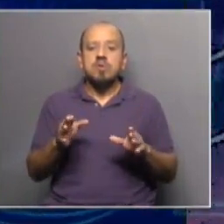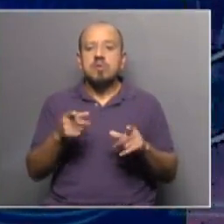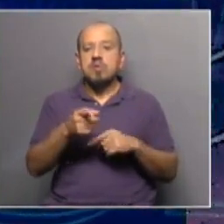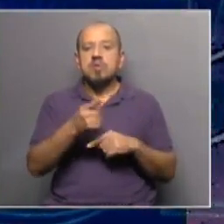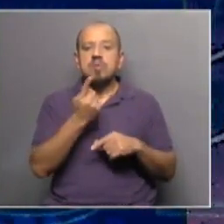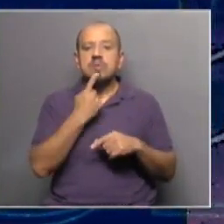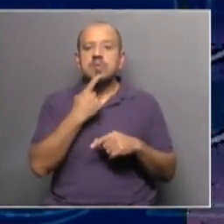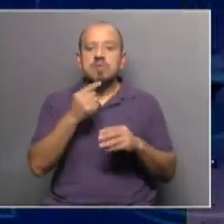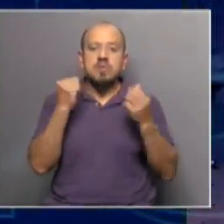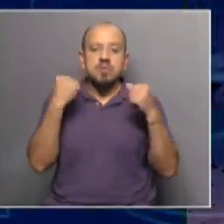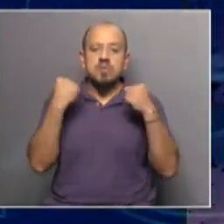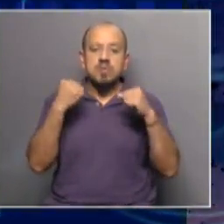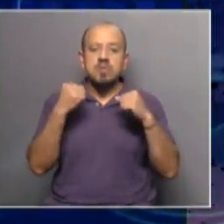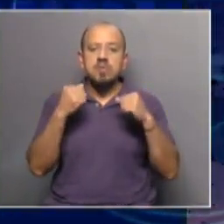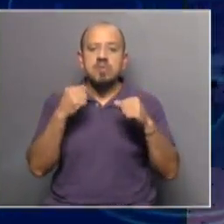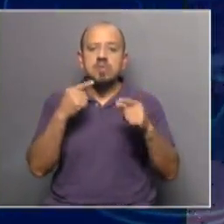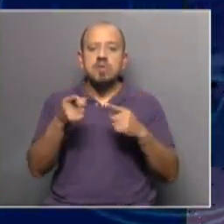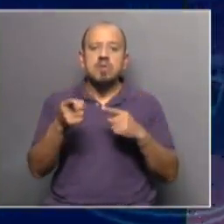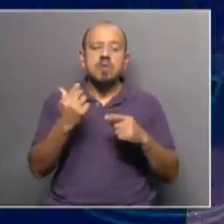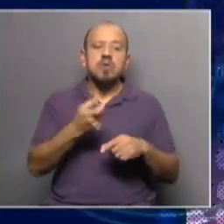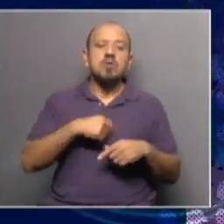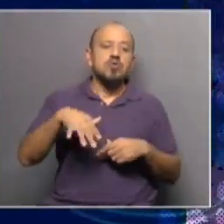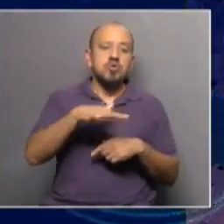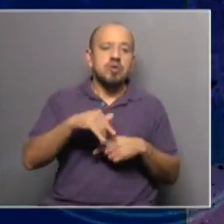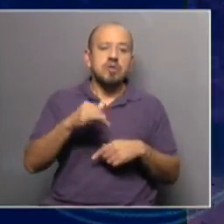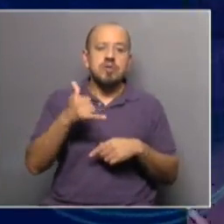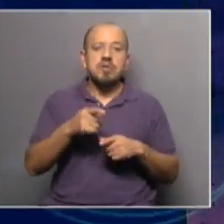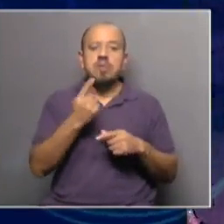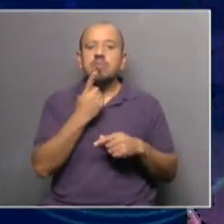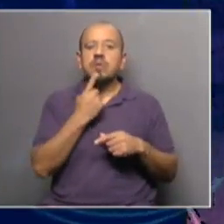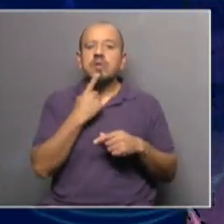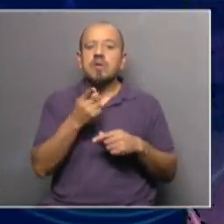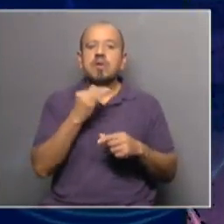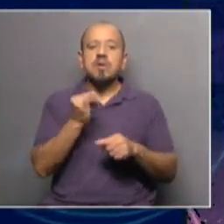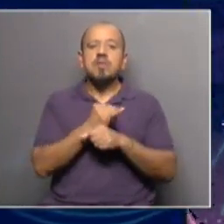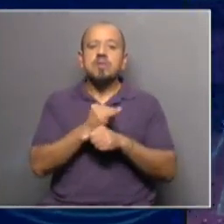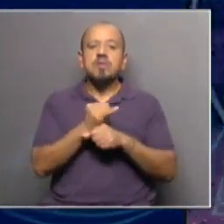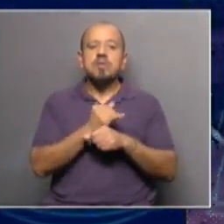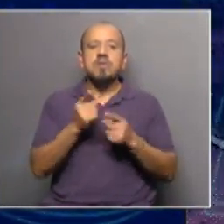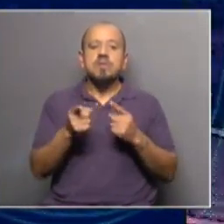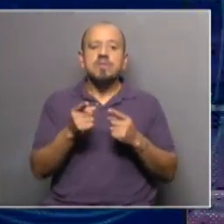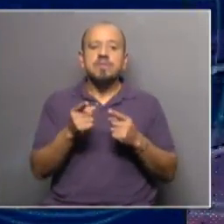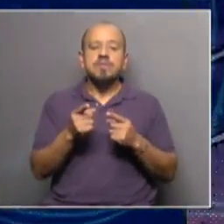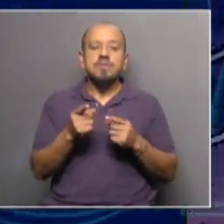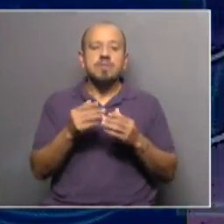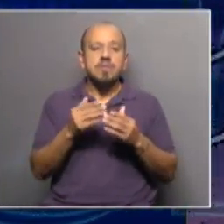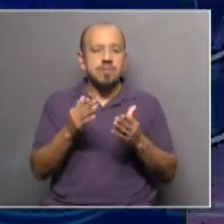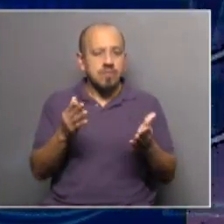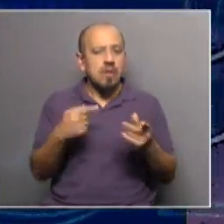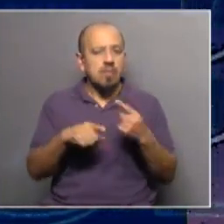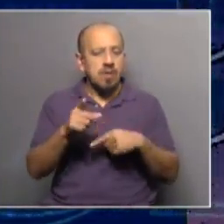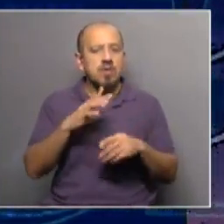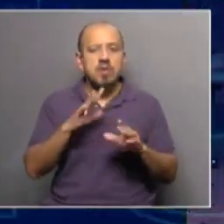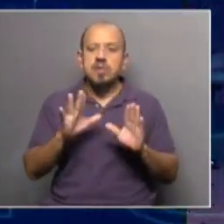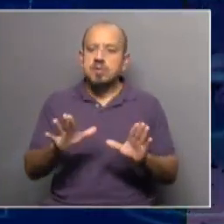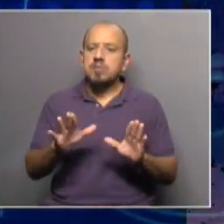politizando el deporte. Cuando el deporte es un fenómeno social, tiene políticas, instituciones, decisiones sobre valores, ¿no? Pero es una